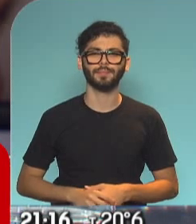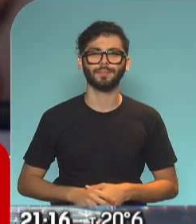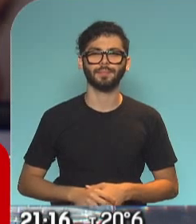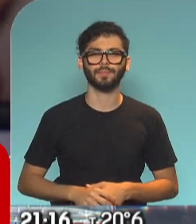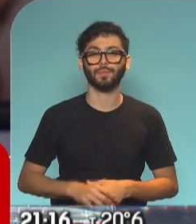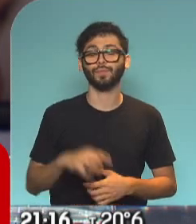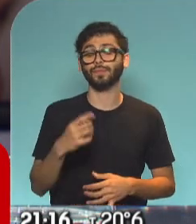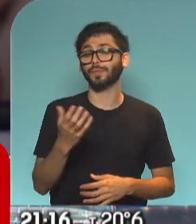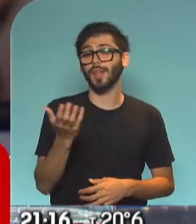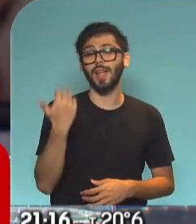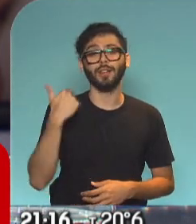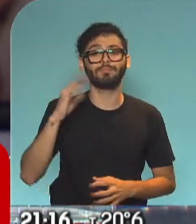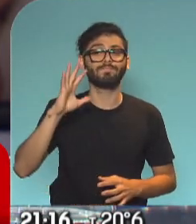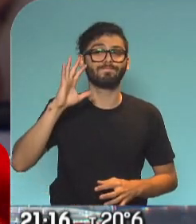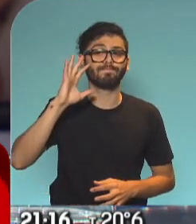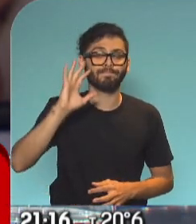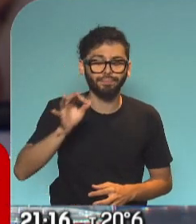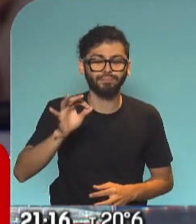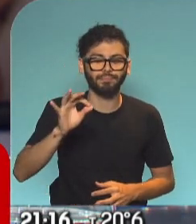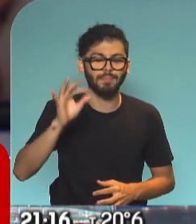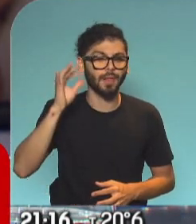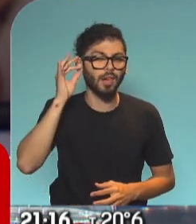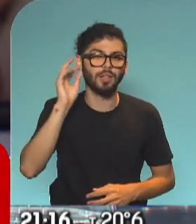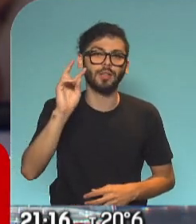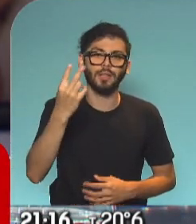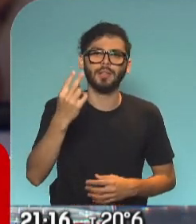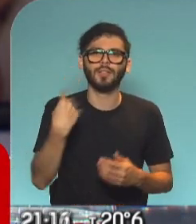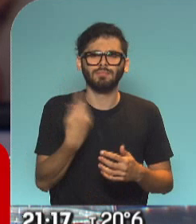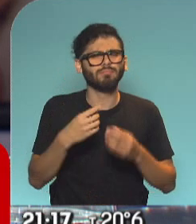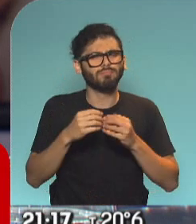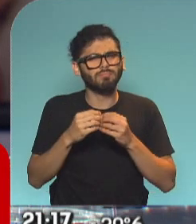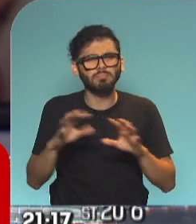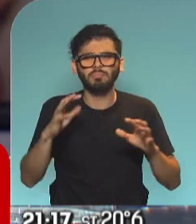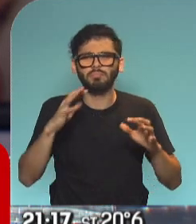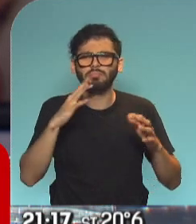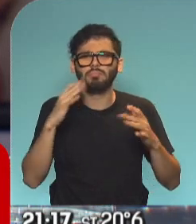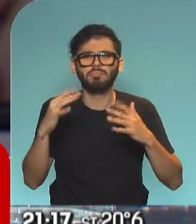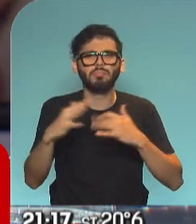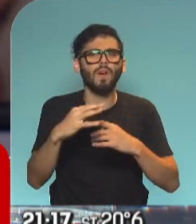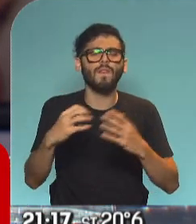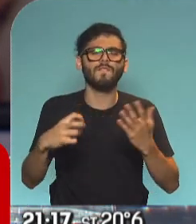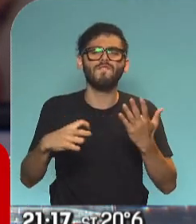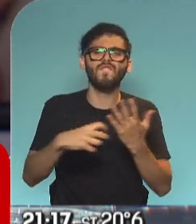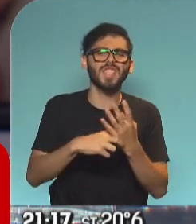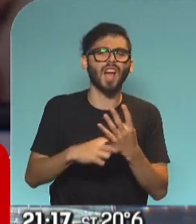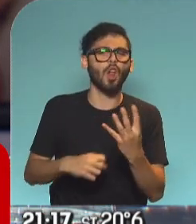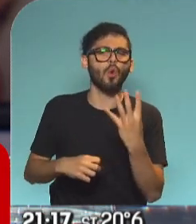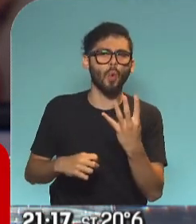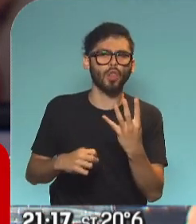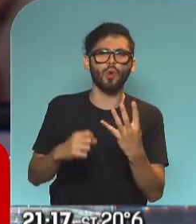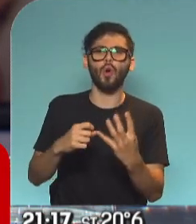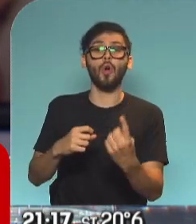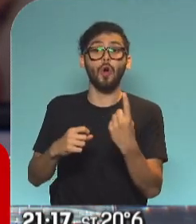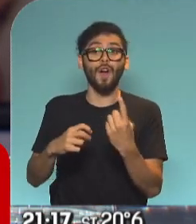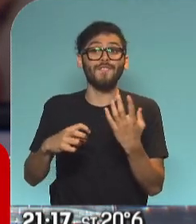Y desde que nos enteramos ayer de la noticia del fallecimiento de Diego Armando Maradona, empezamos a escuchar también que iba a haber 4 fiscales, que se estaba acercando la fiscal que